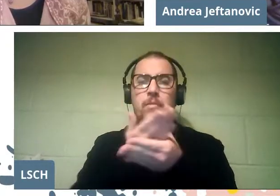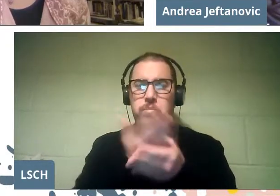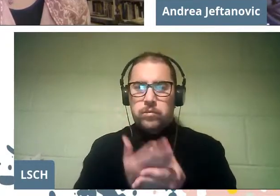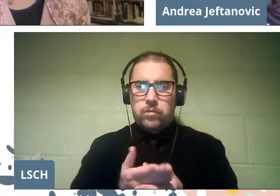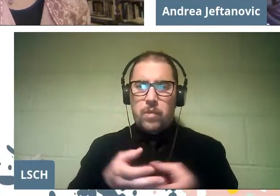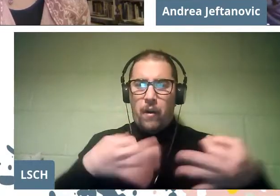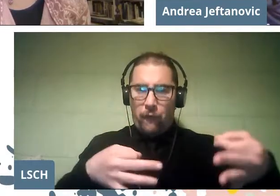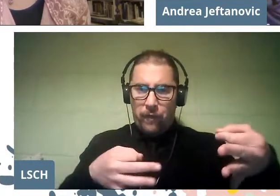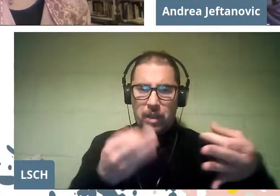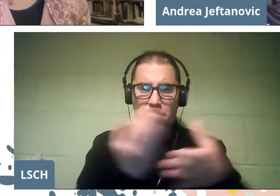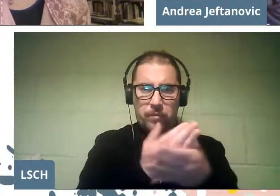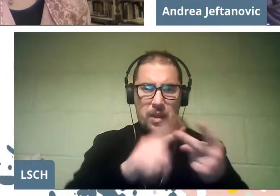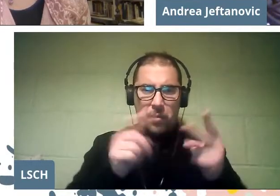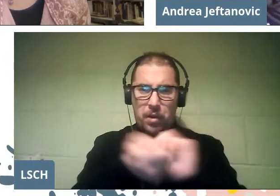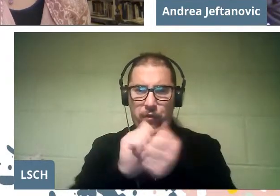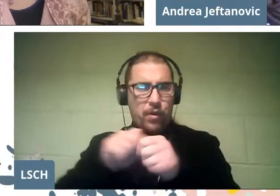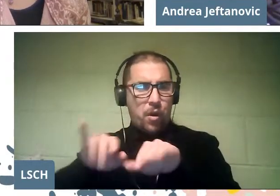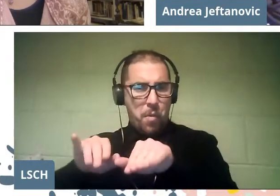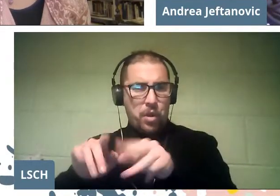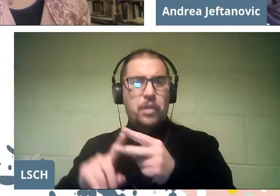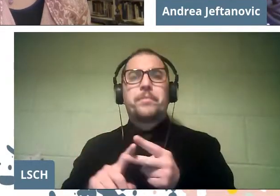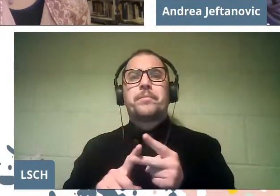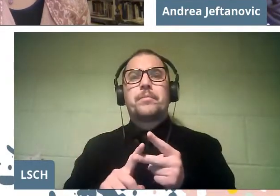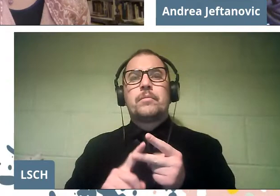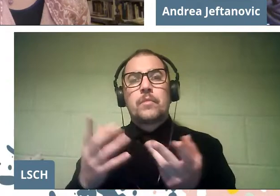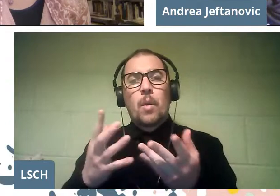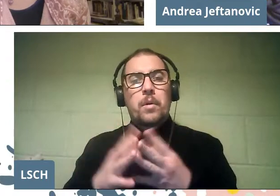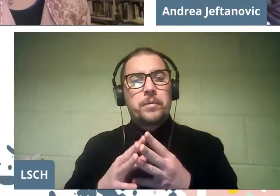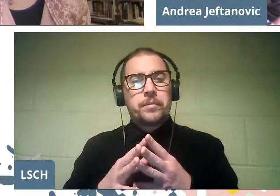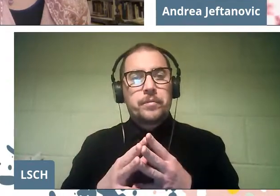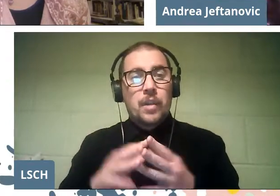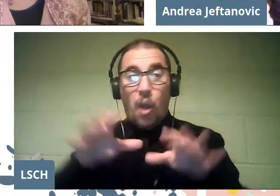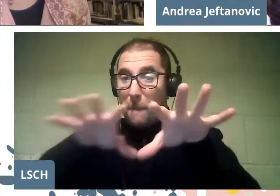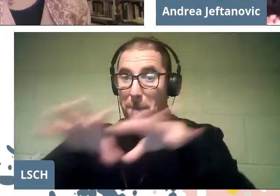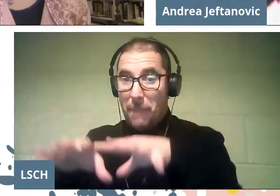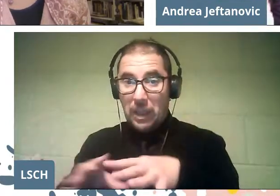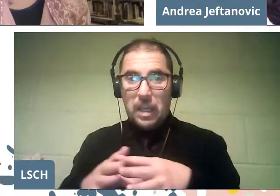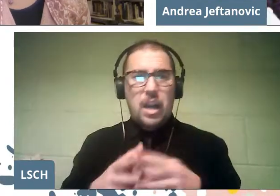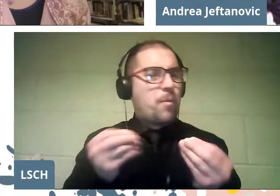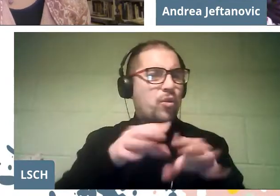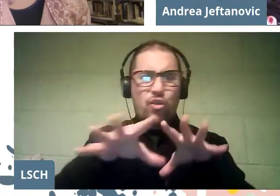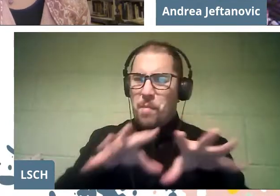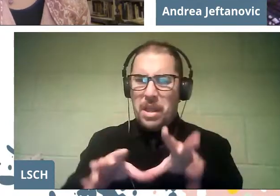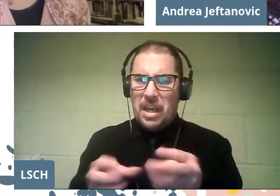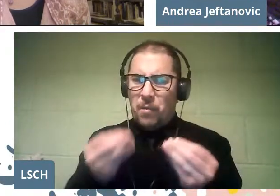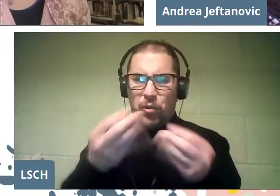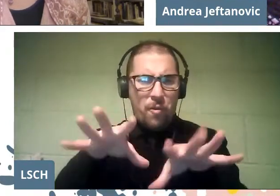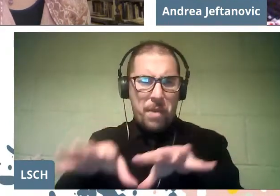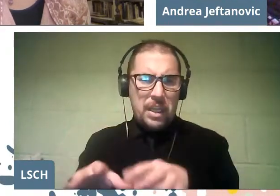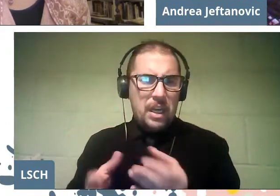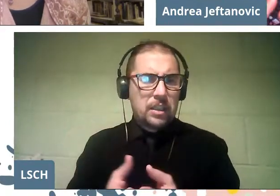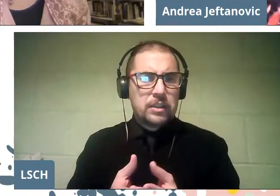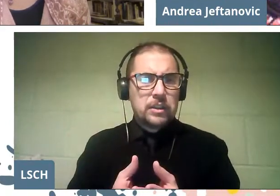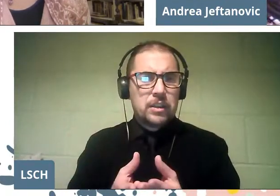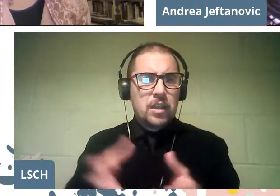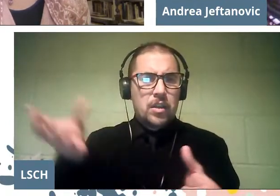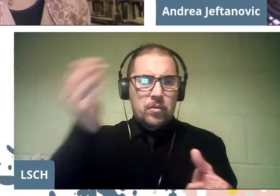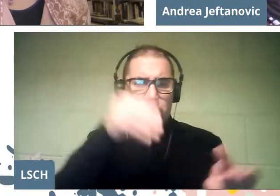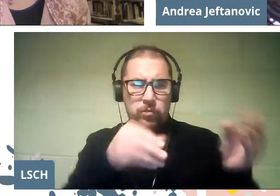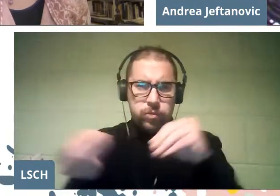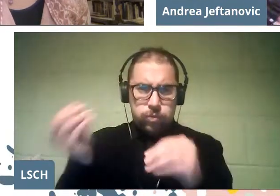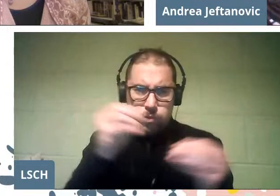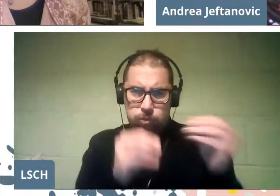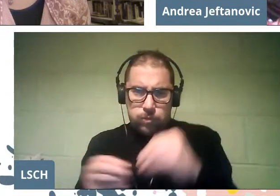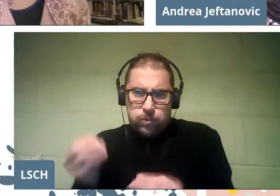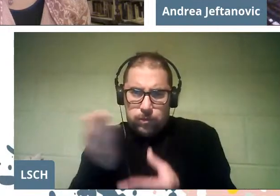físicos, después los digitales, y que de algún modo... Todos esos materiales, porque hay mucha materialidad en el viaje, fueron conformando